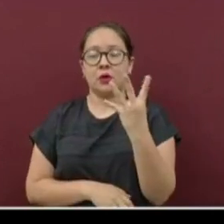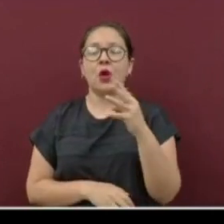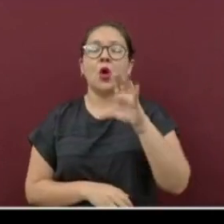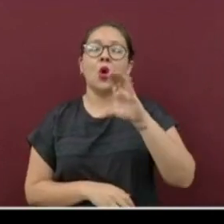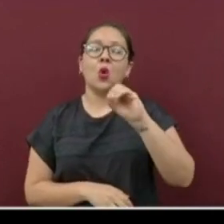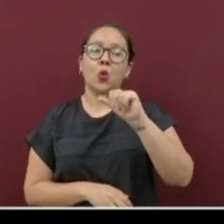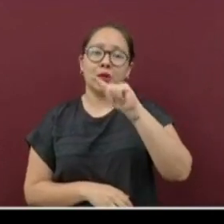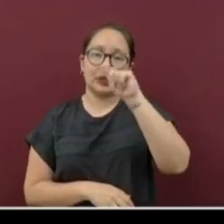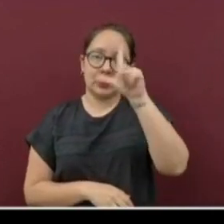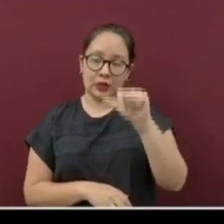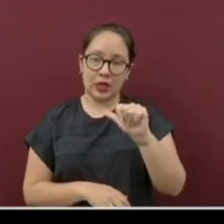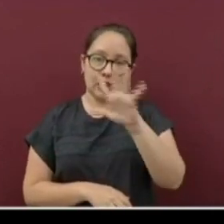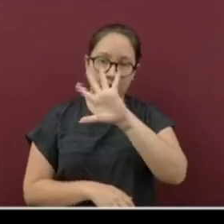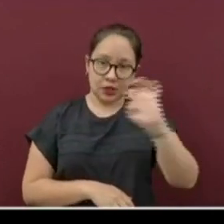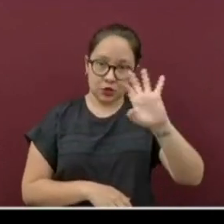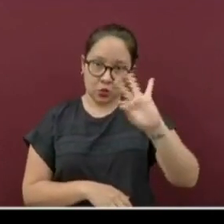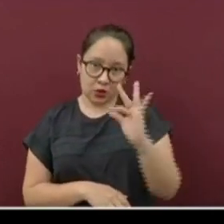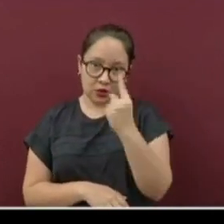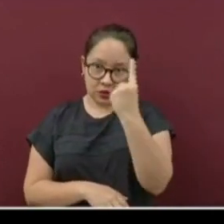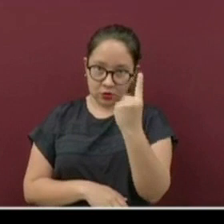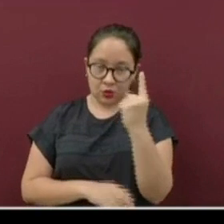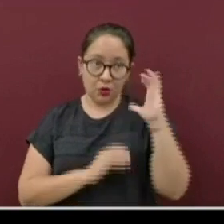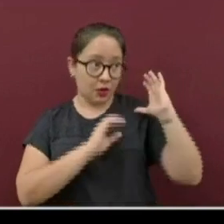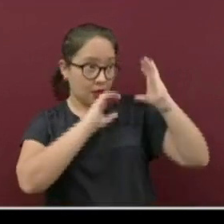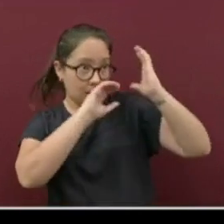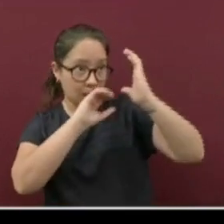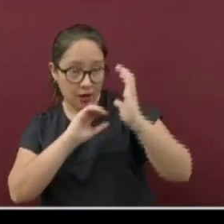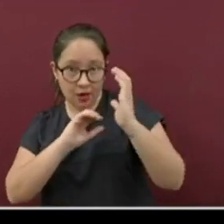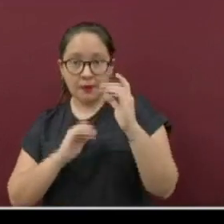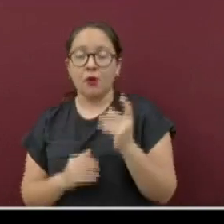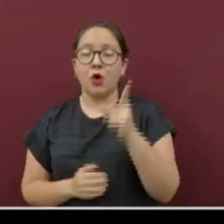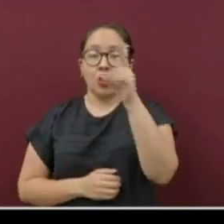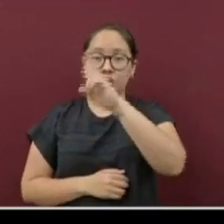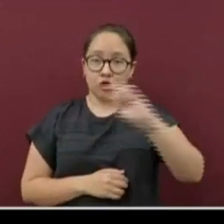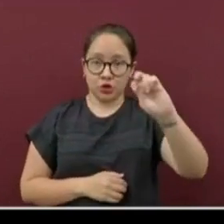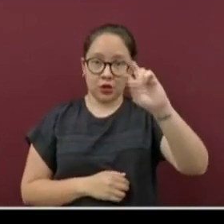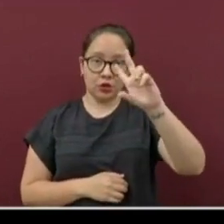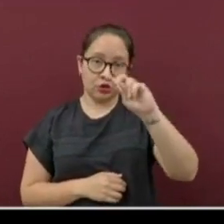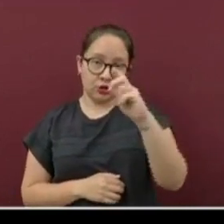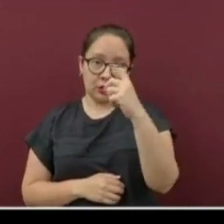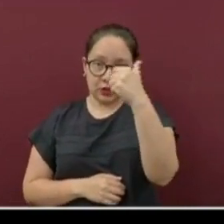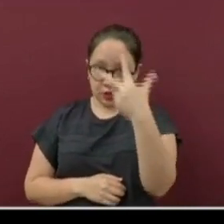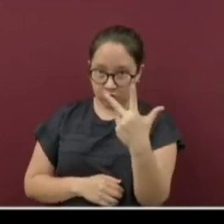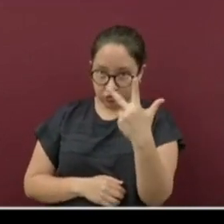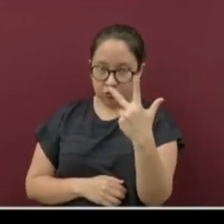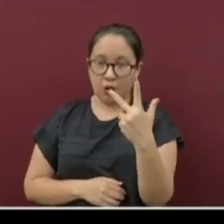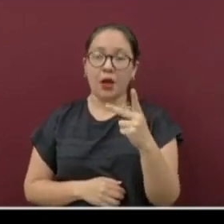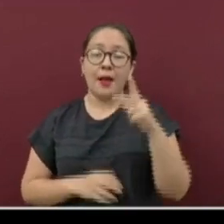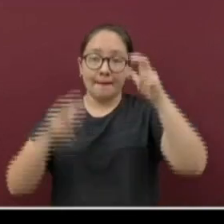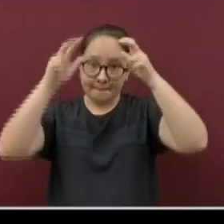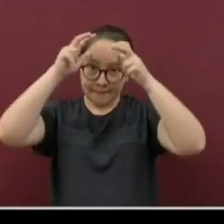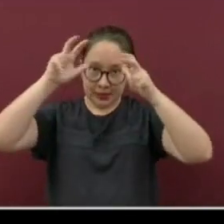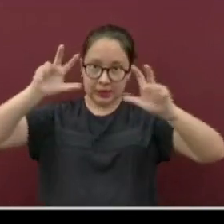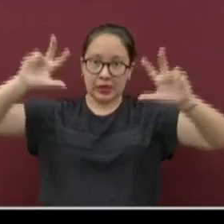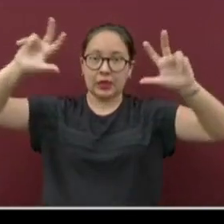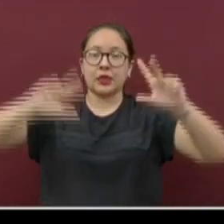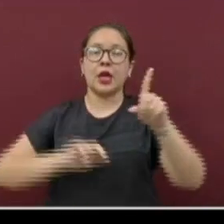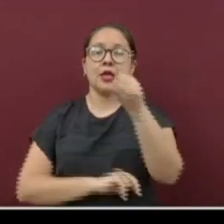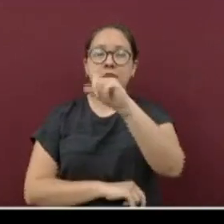Coatzintla, 541. Alamote Mapache, 238. Misantla,